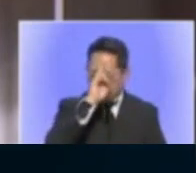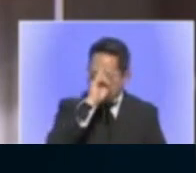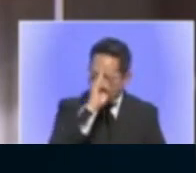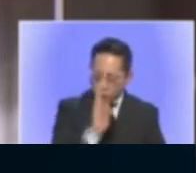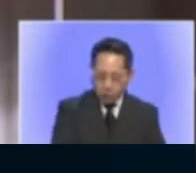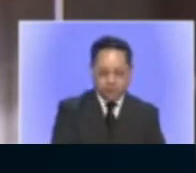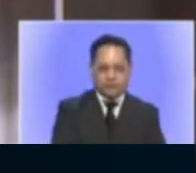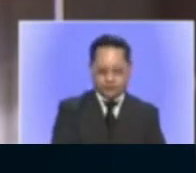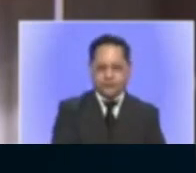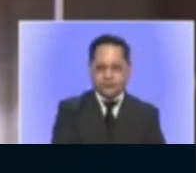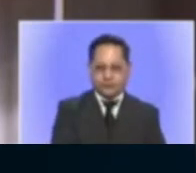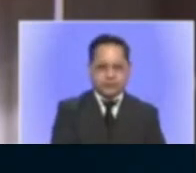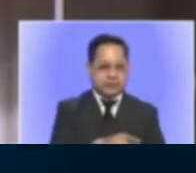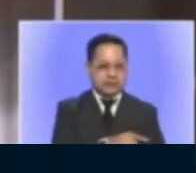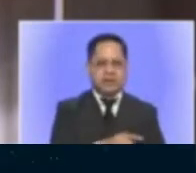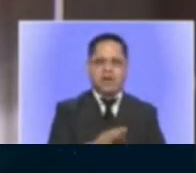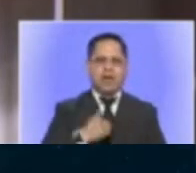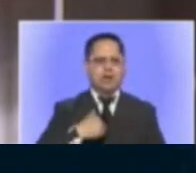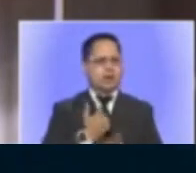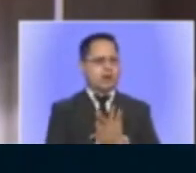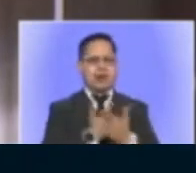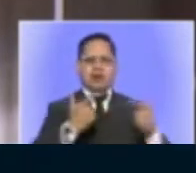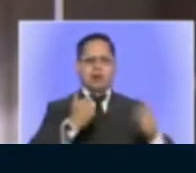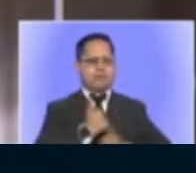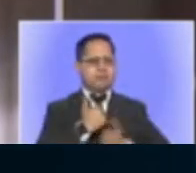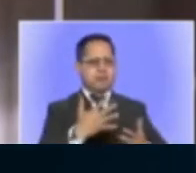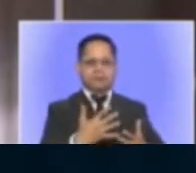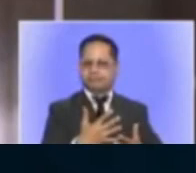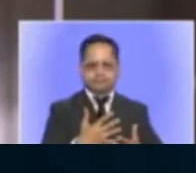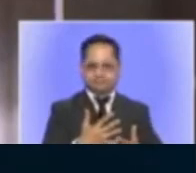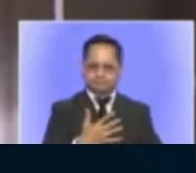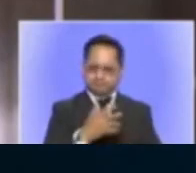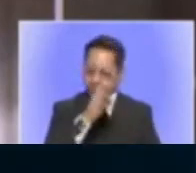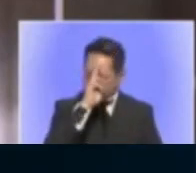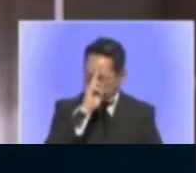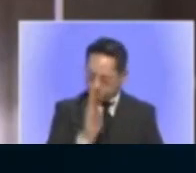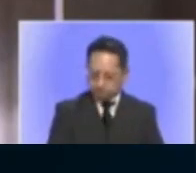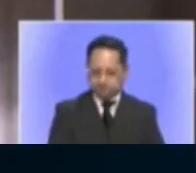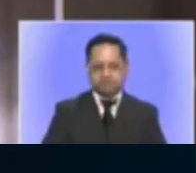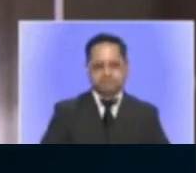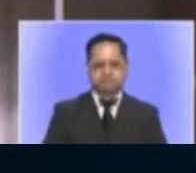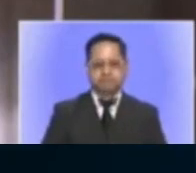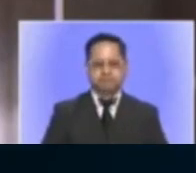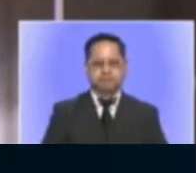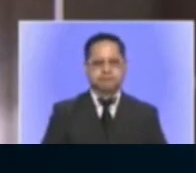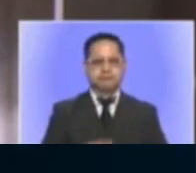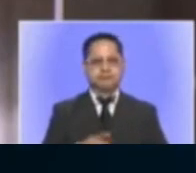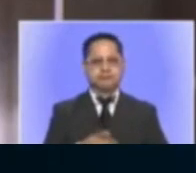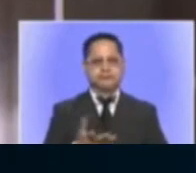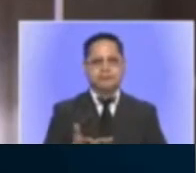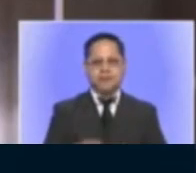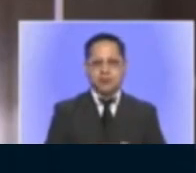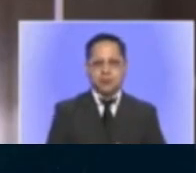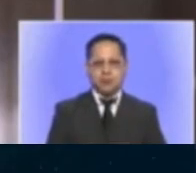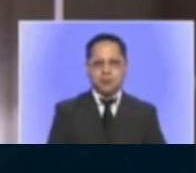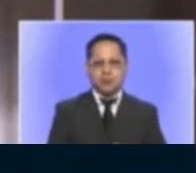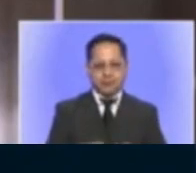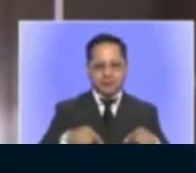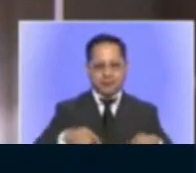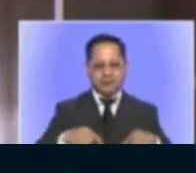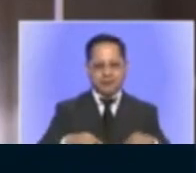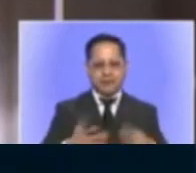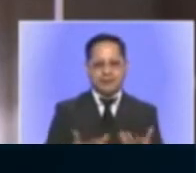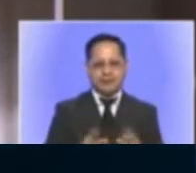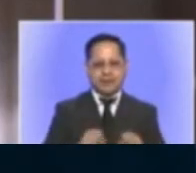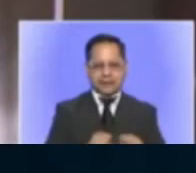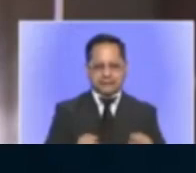ejercicio de una libertad de expresión tampoco comparto la interpretación de precedentes de esta sala